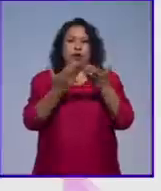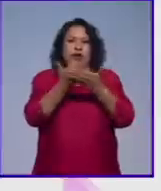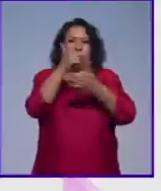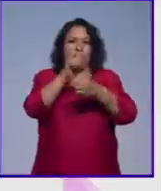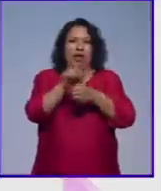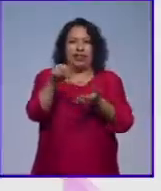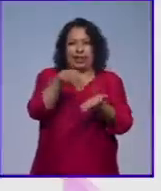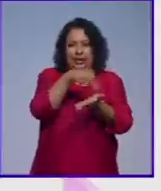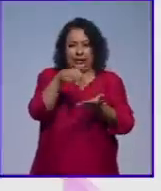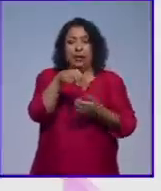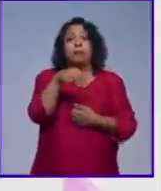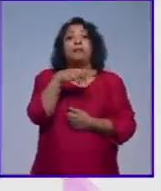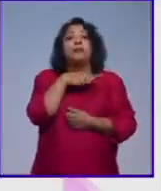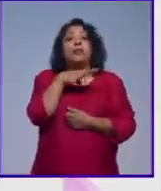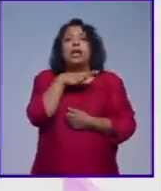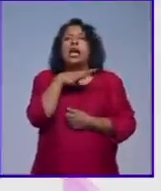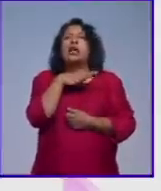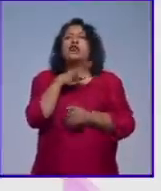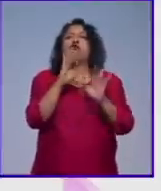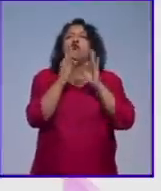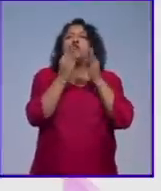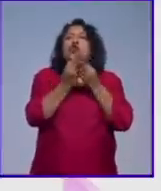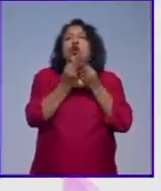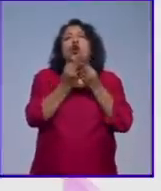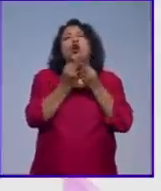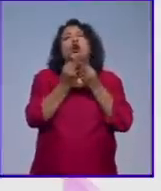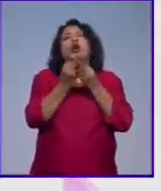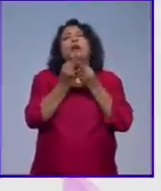Danza, es una danza que viene,